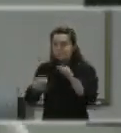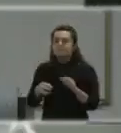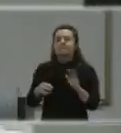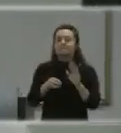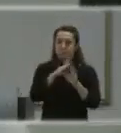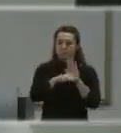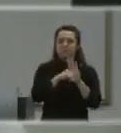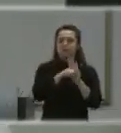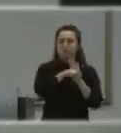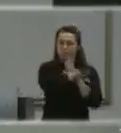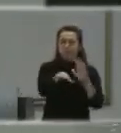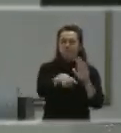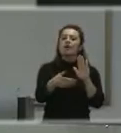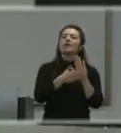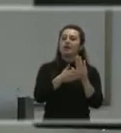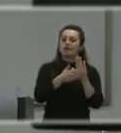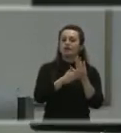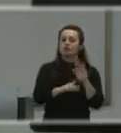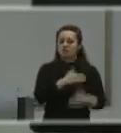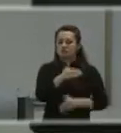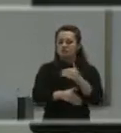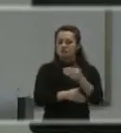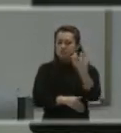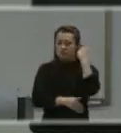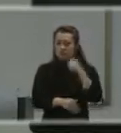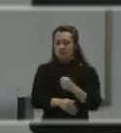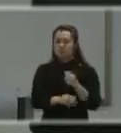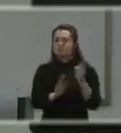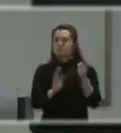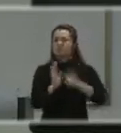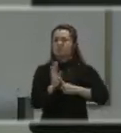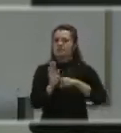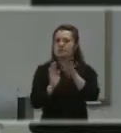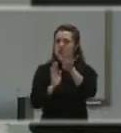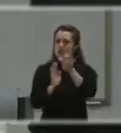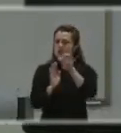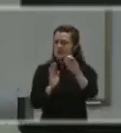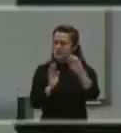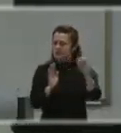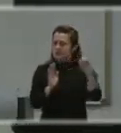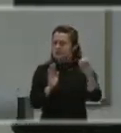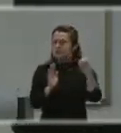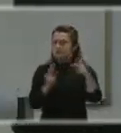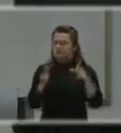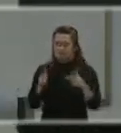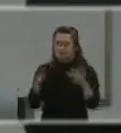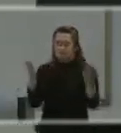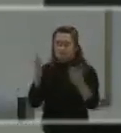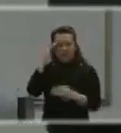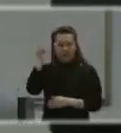diferentes momentos de la historia. Y, por ejemplo, en 1900, con el auge de la eugenesia en